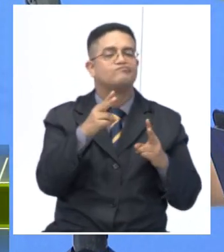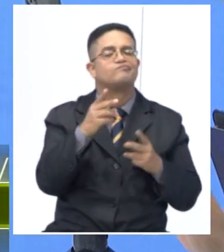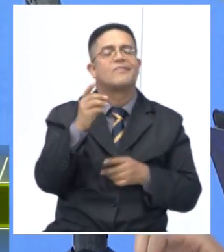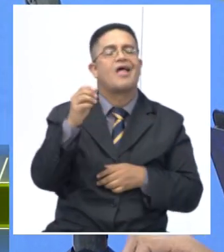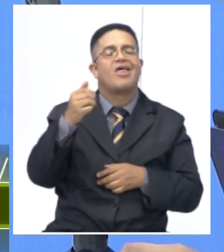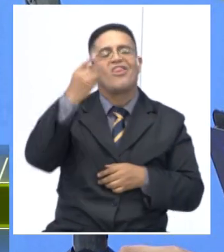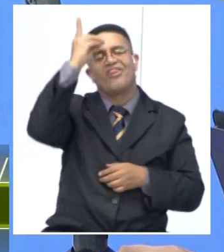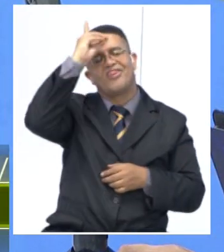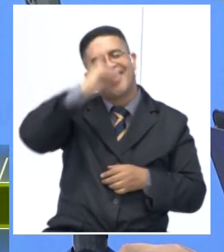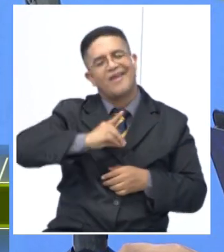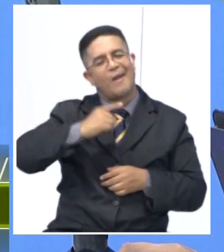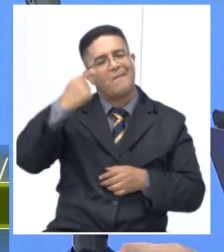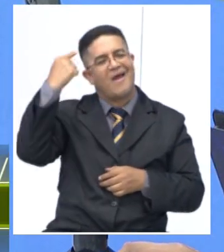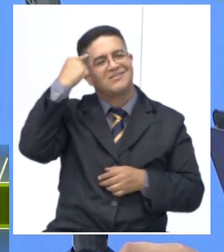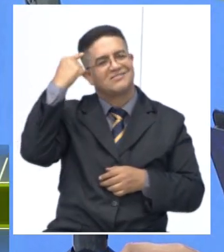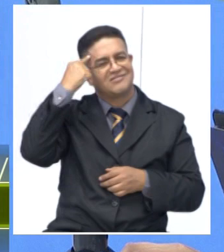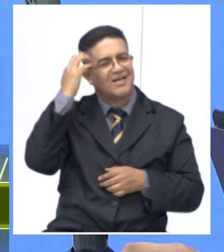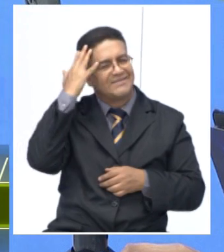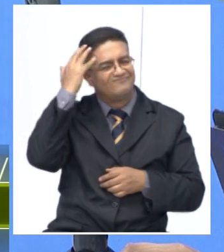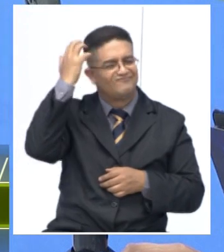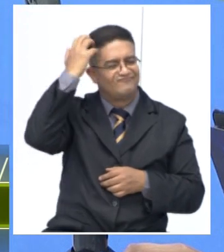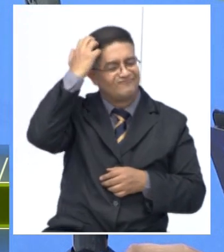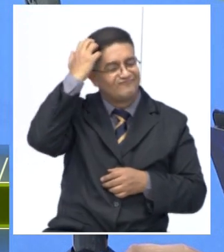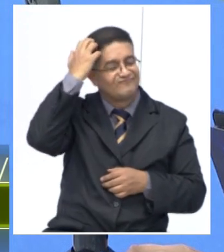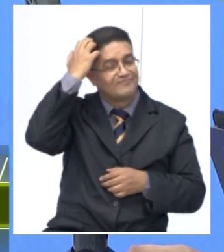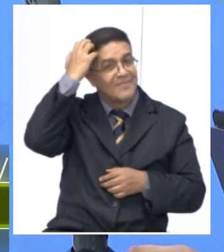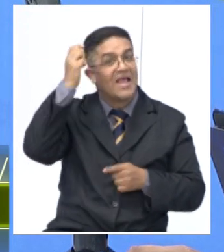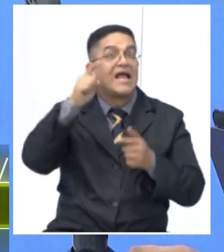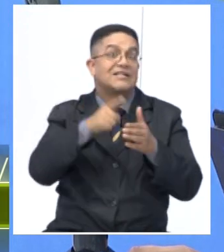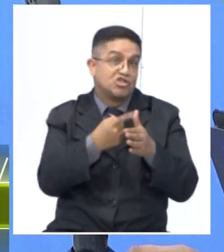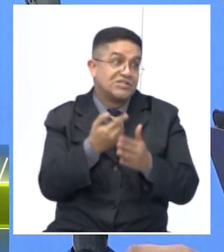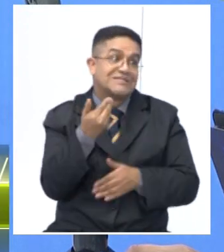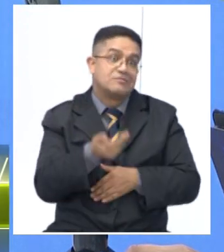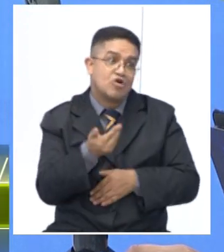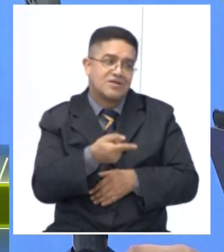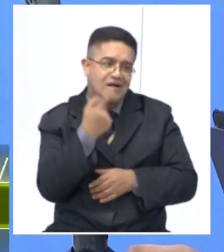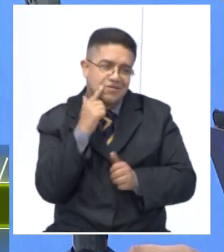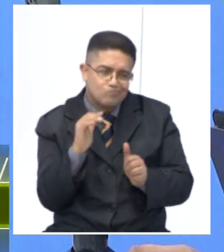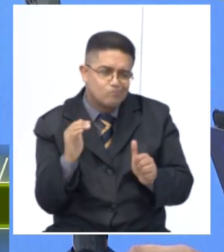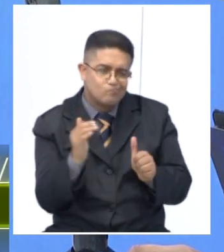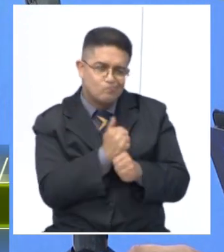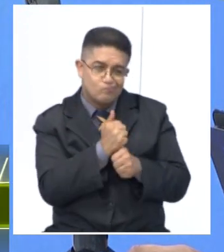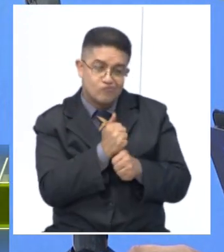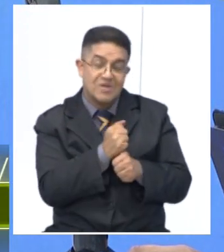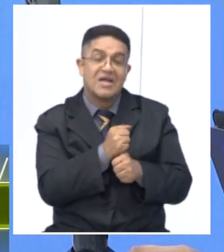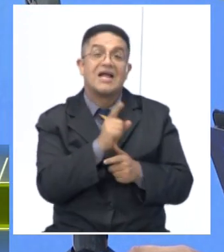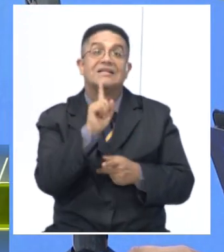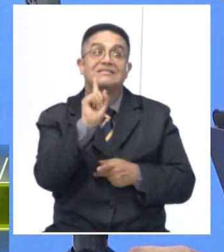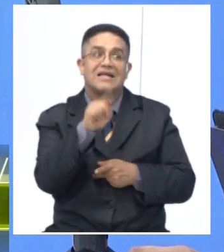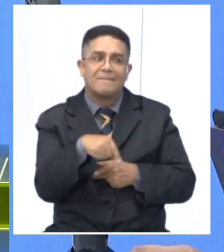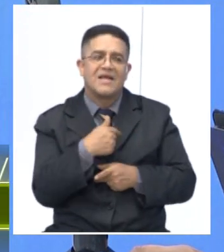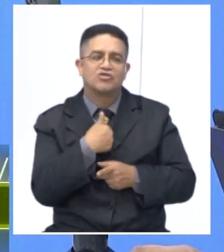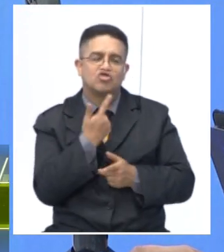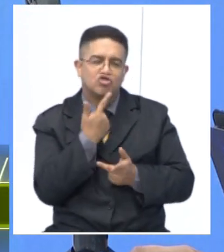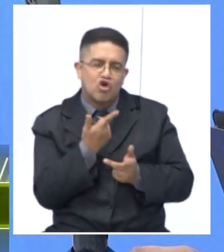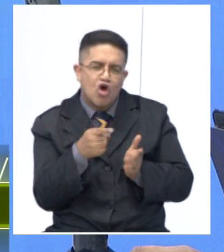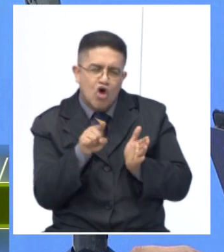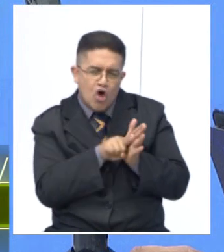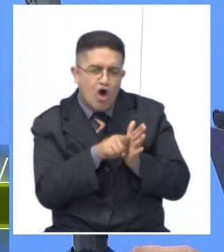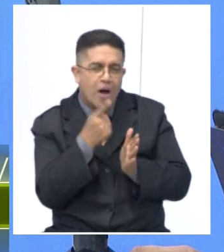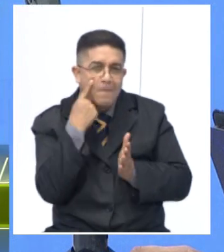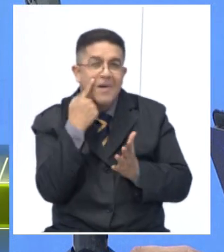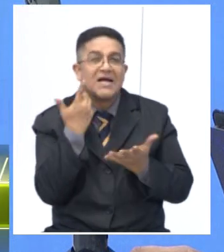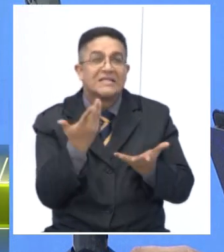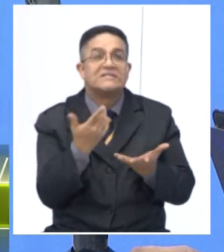en estos niños, y de ahí la importancia de hacer diagnóstico precoz, esa intervención que voy a hacer repetitiva en la intervención, porque eso es lo que